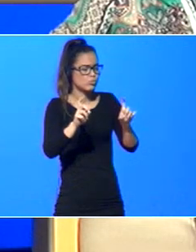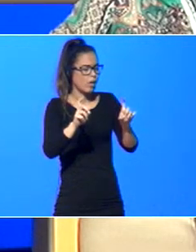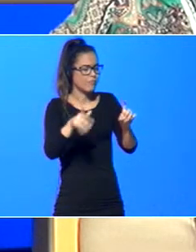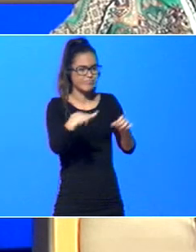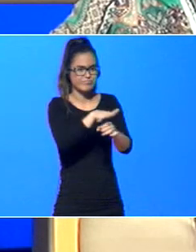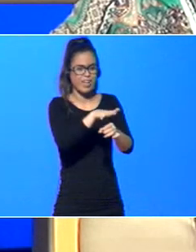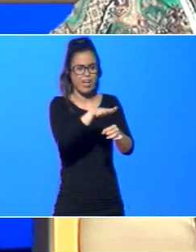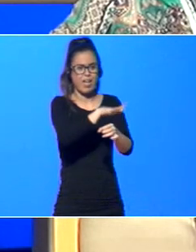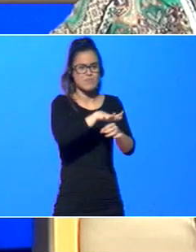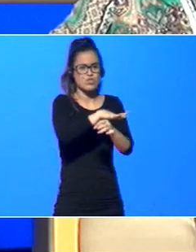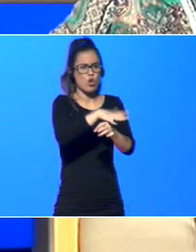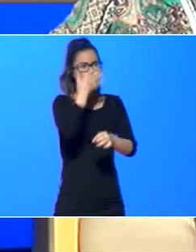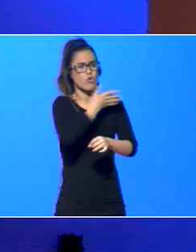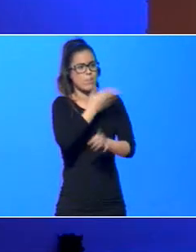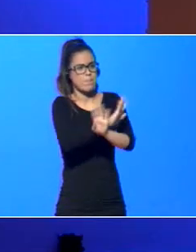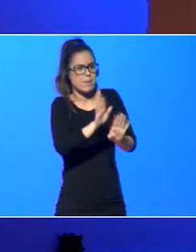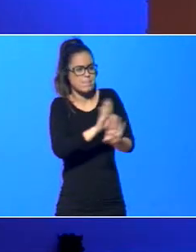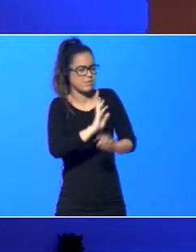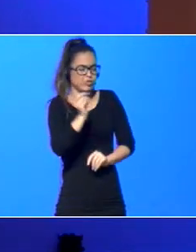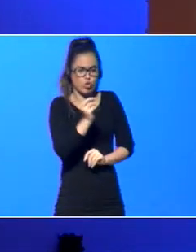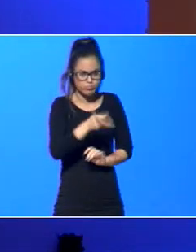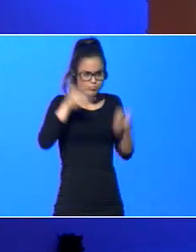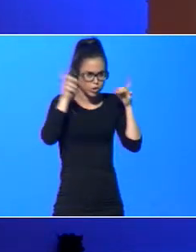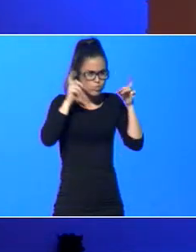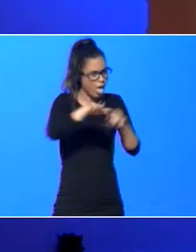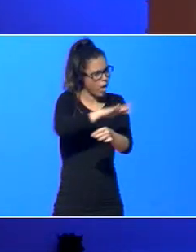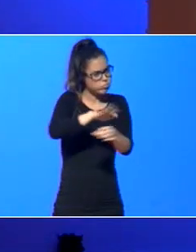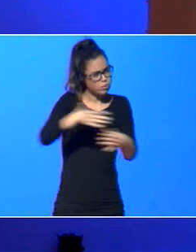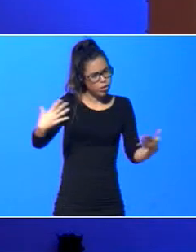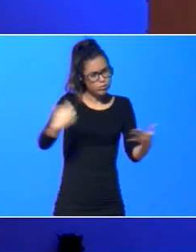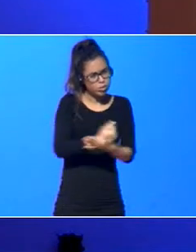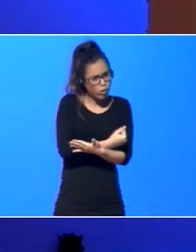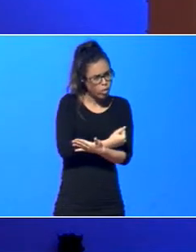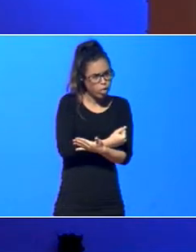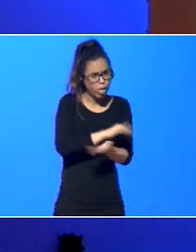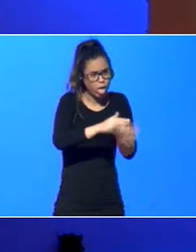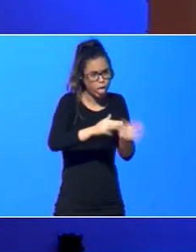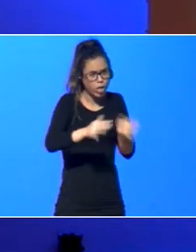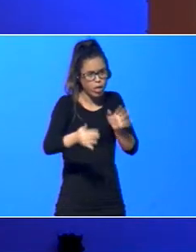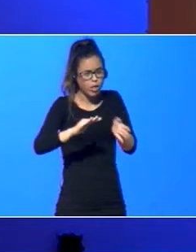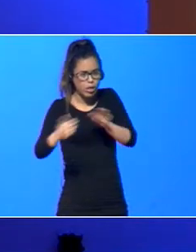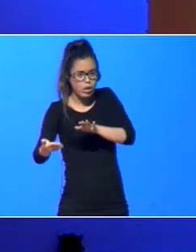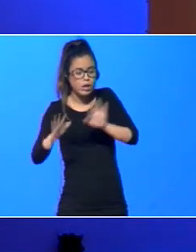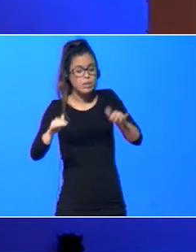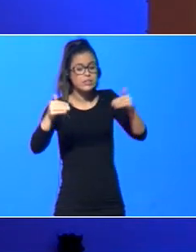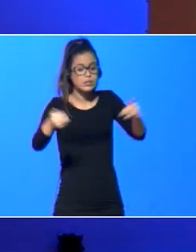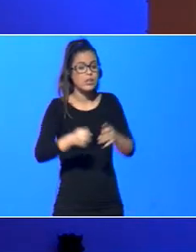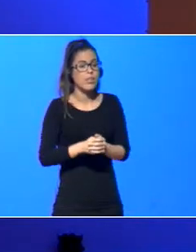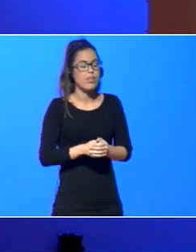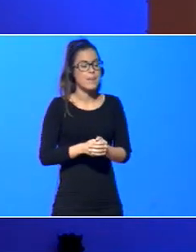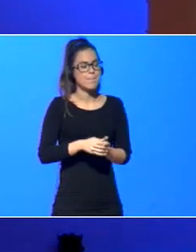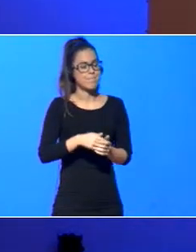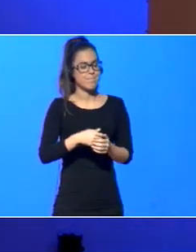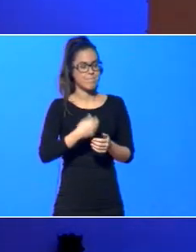ikastetxeetan. Hezkuntza da esparru guztietan, eta horregaitik berba marabioso hau eta hori